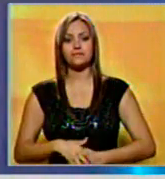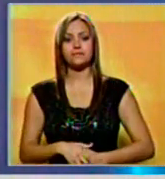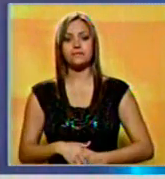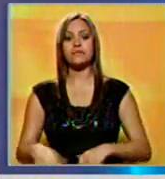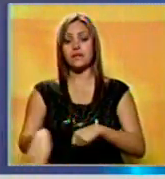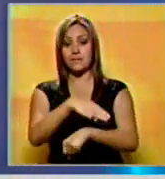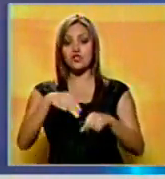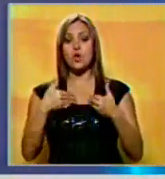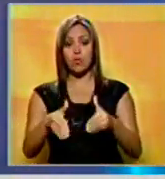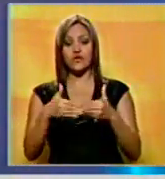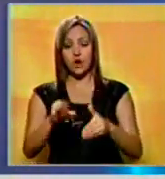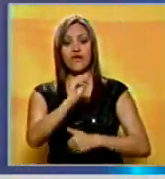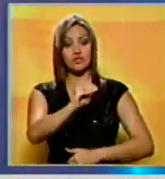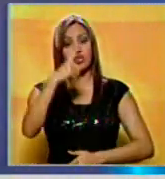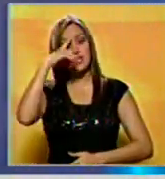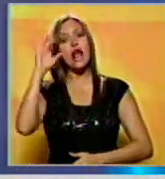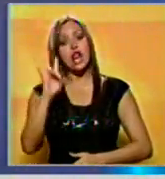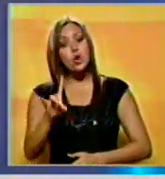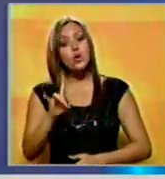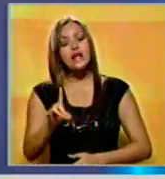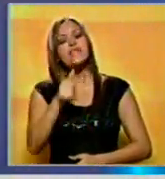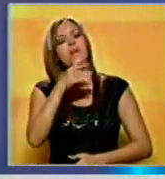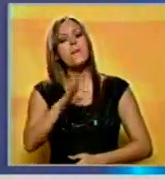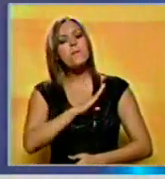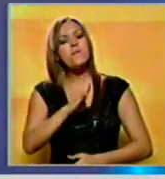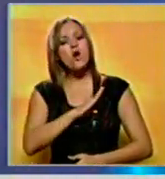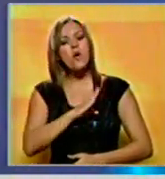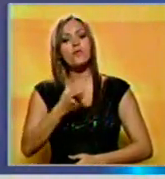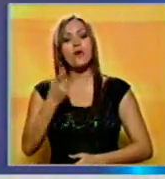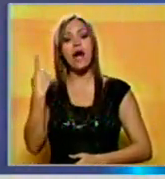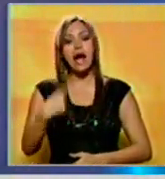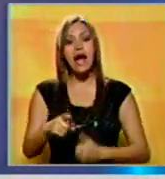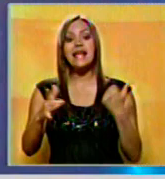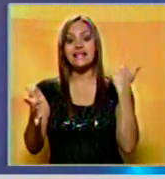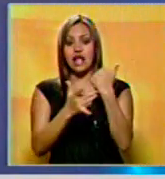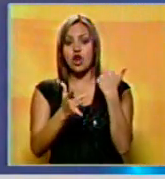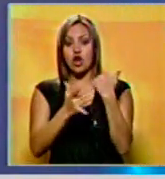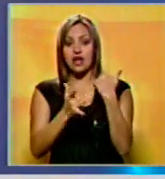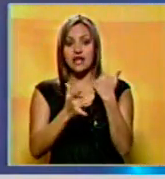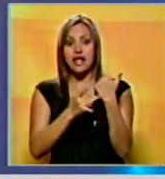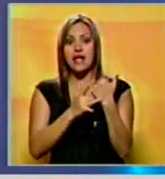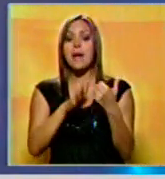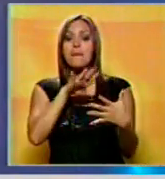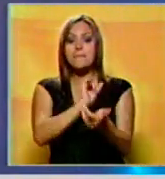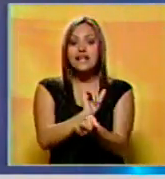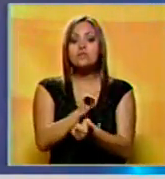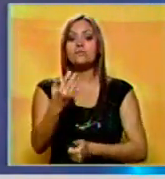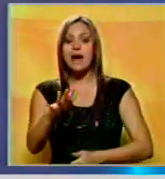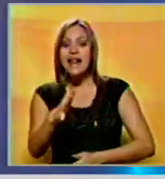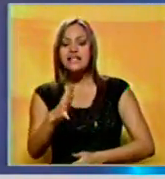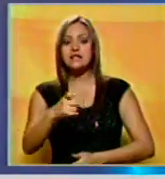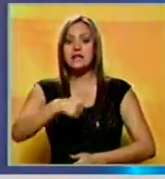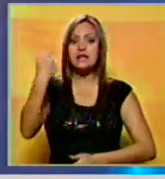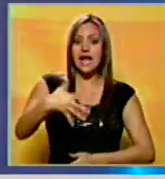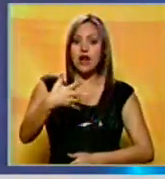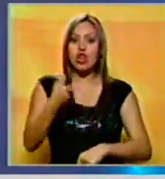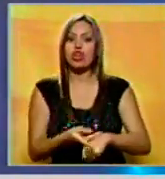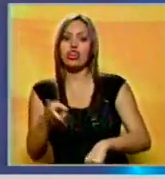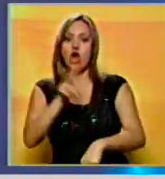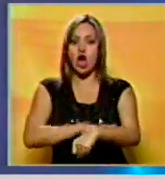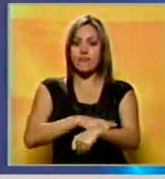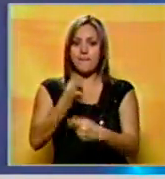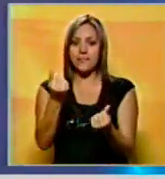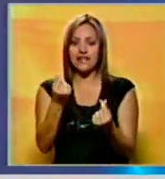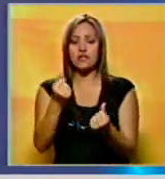El Ministerio Público citó para este lunes a los propietarios de las tiendas de artefactos electrodomésticos detenidos por presunto remarcaje de precios. Desde